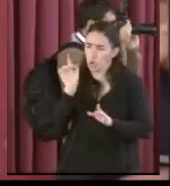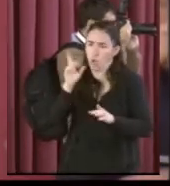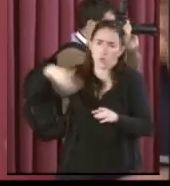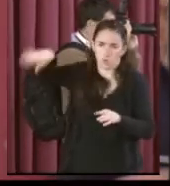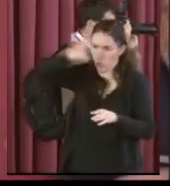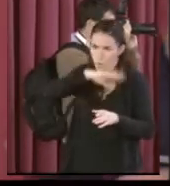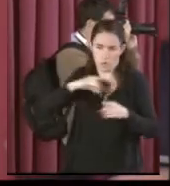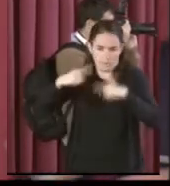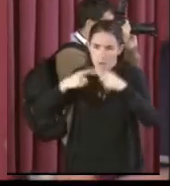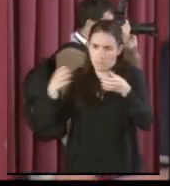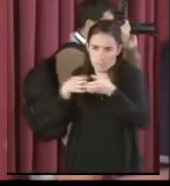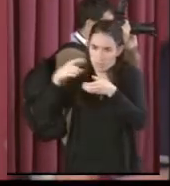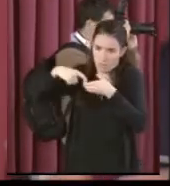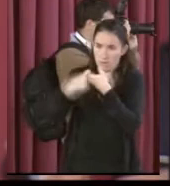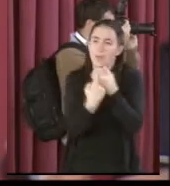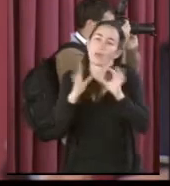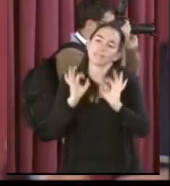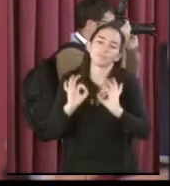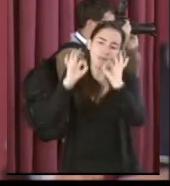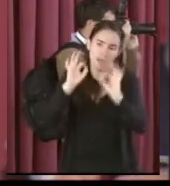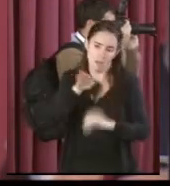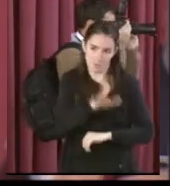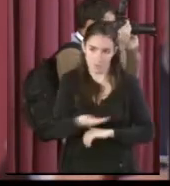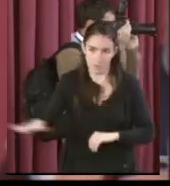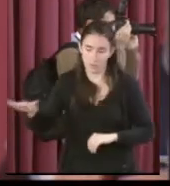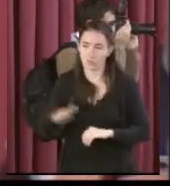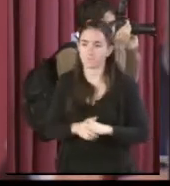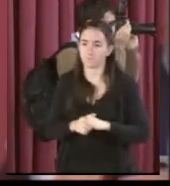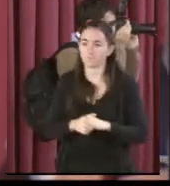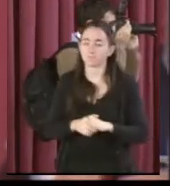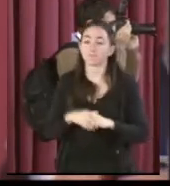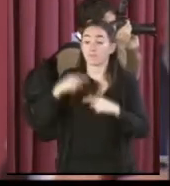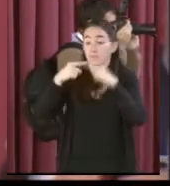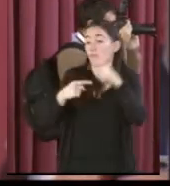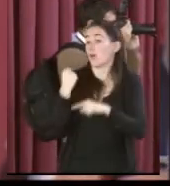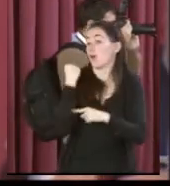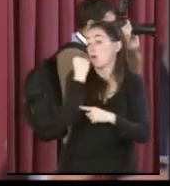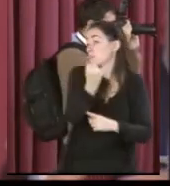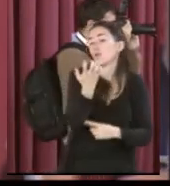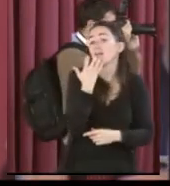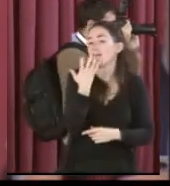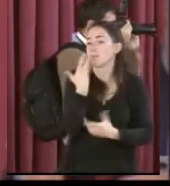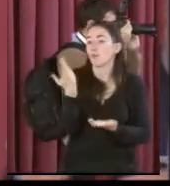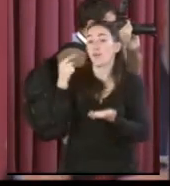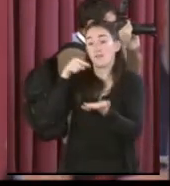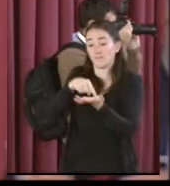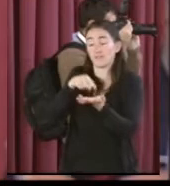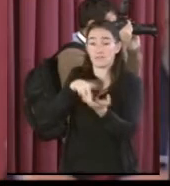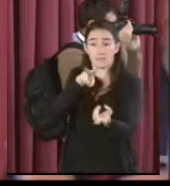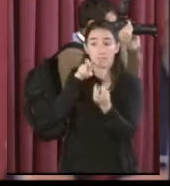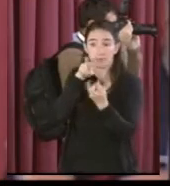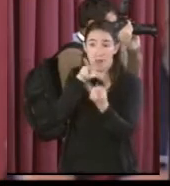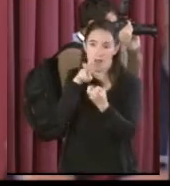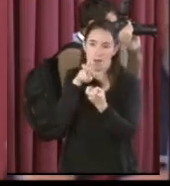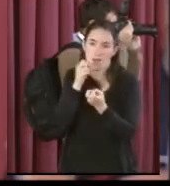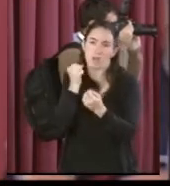para los niños. Una de las grandes líneas de apoyo a la familia se materializa a través de una política fiscal que es concebida como